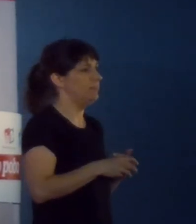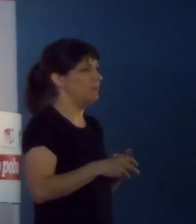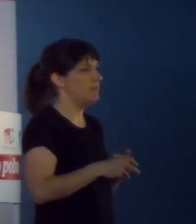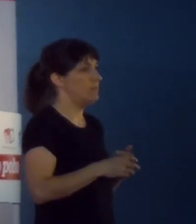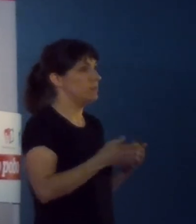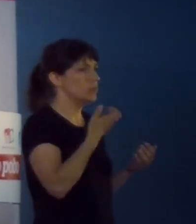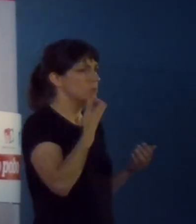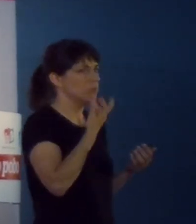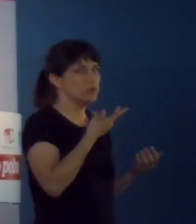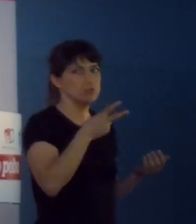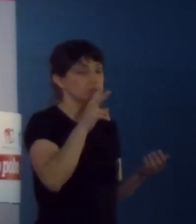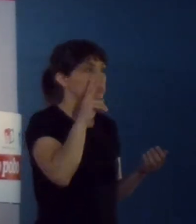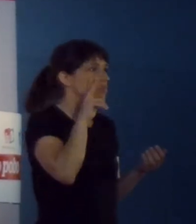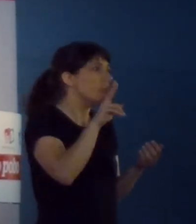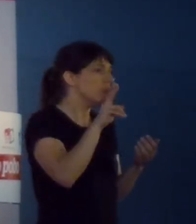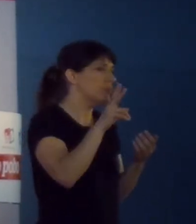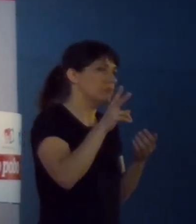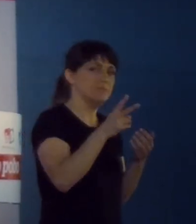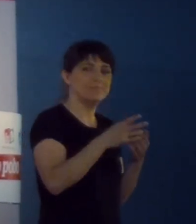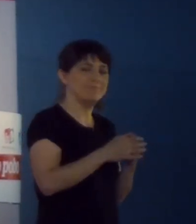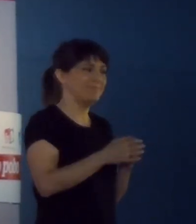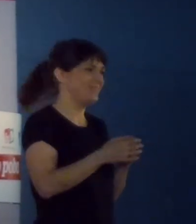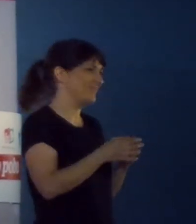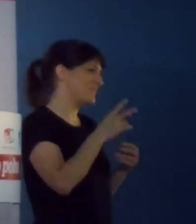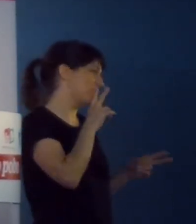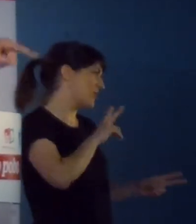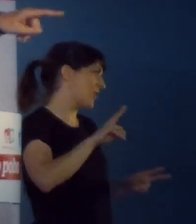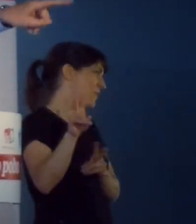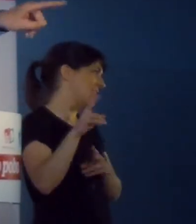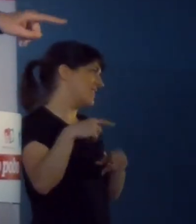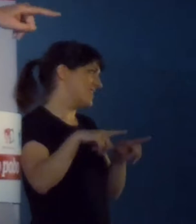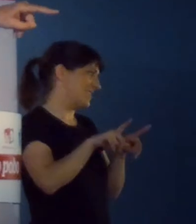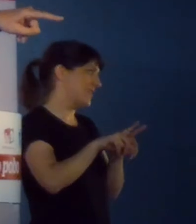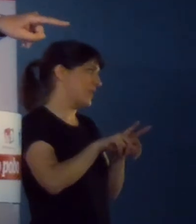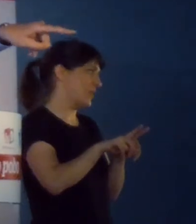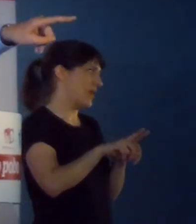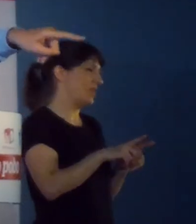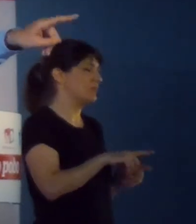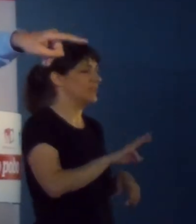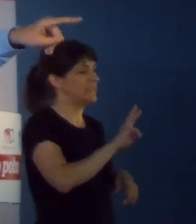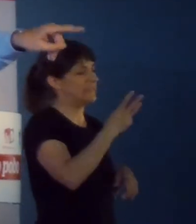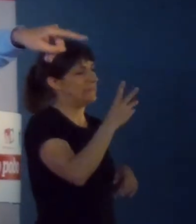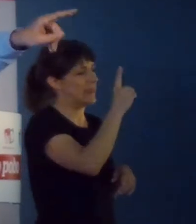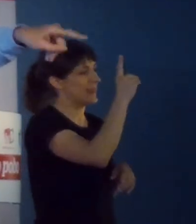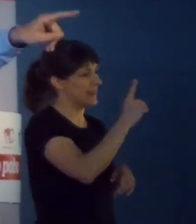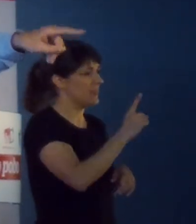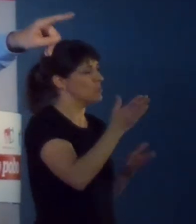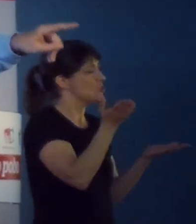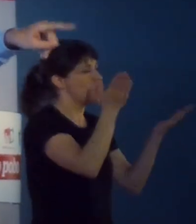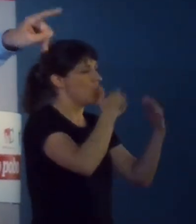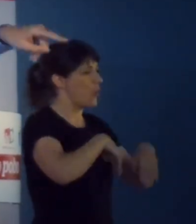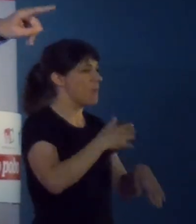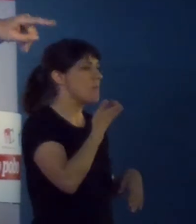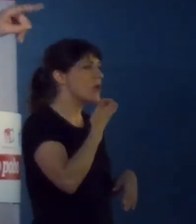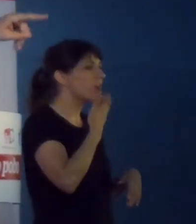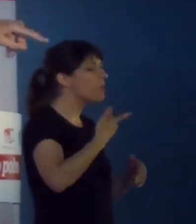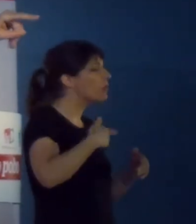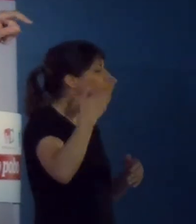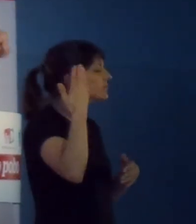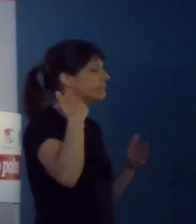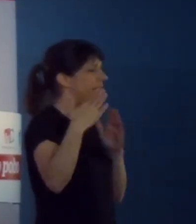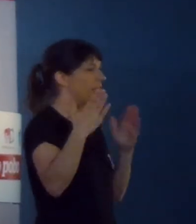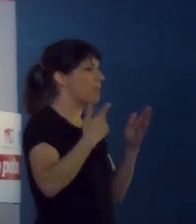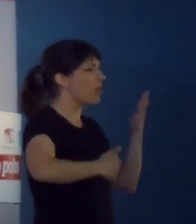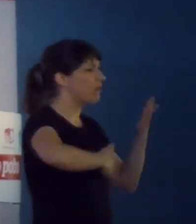non o ves sobre un plano, ese círculo en realidad é unha espiral. É a espiral de Méndez Ferrín, daquel xornal que sacara xa hai